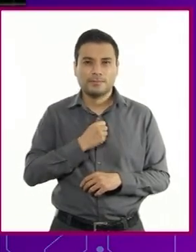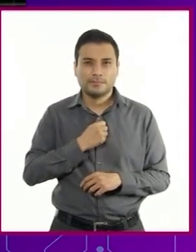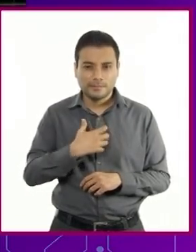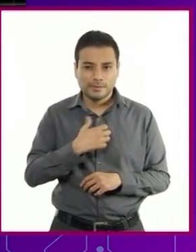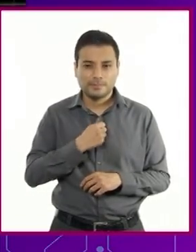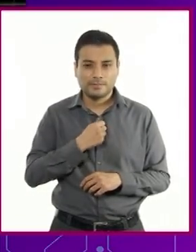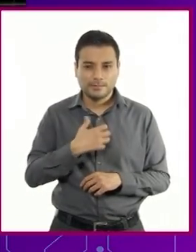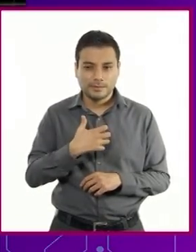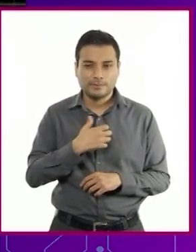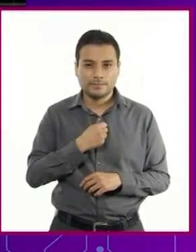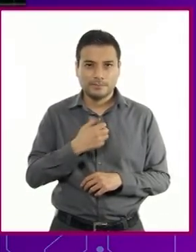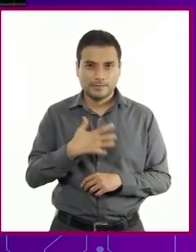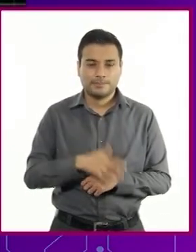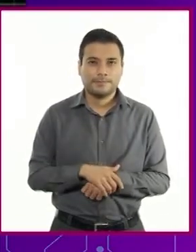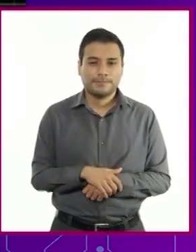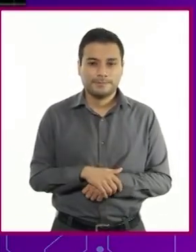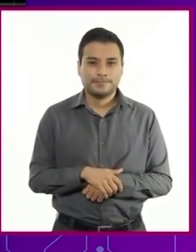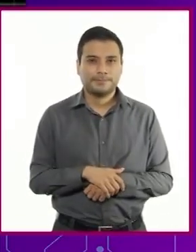periódicos.